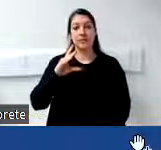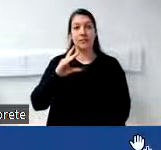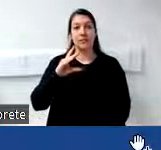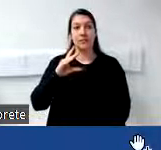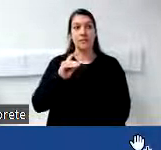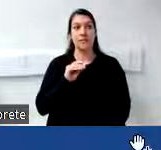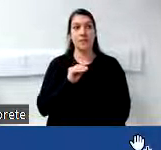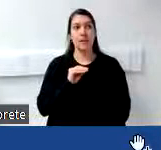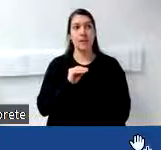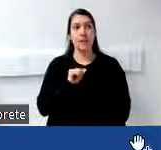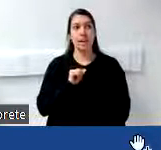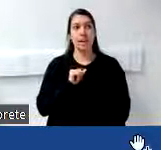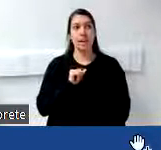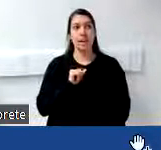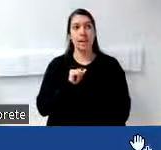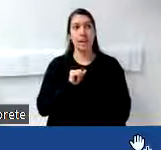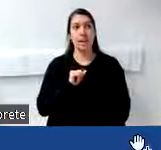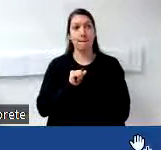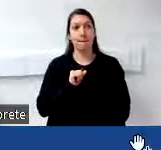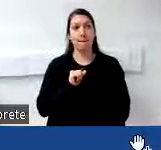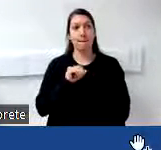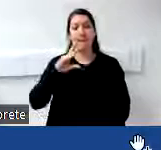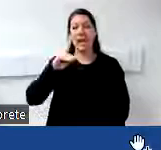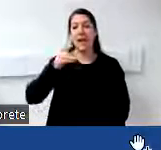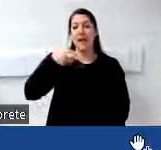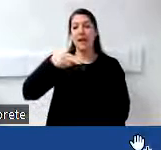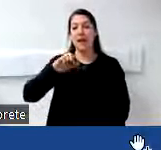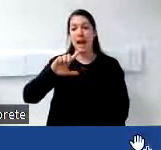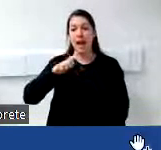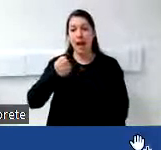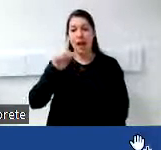mutear. Sí, te la paso. Daniela, ¿escuchás?